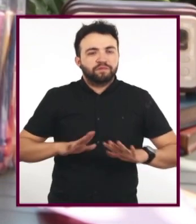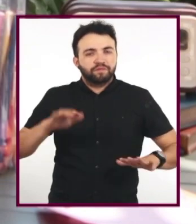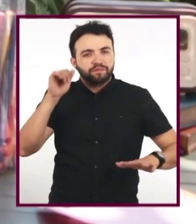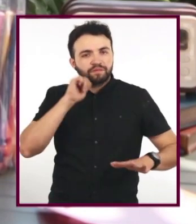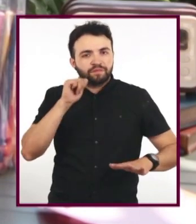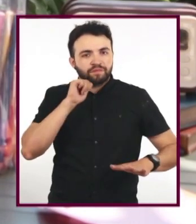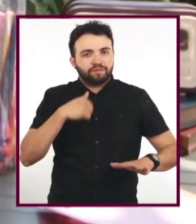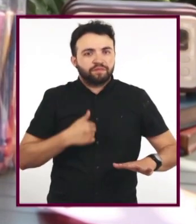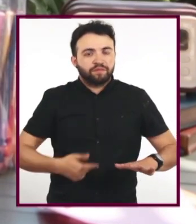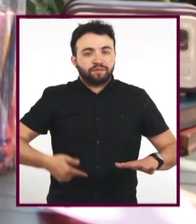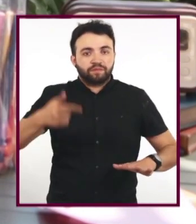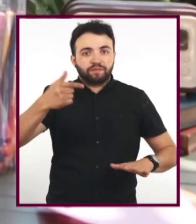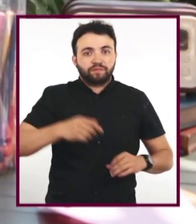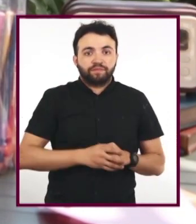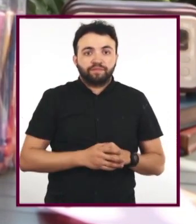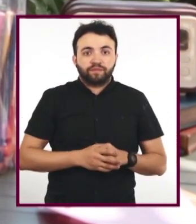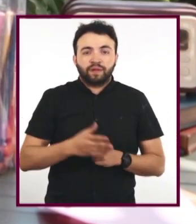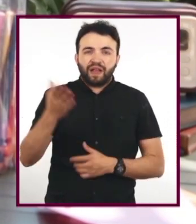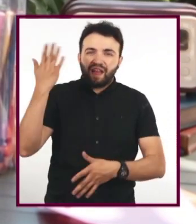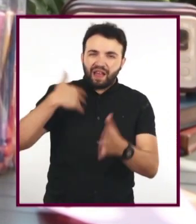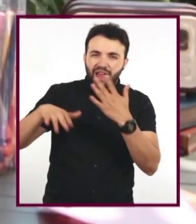niña ahora me desesperan.